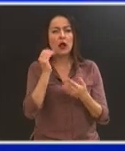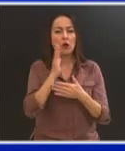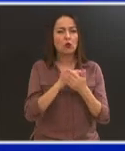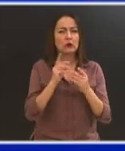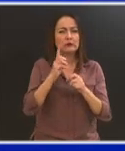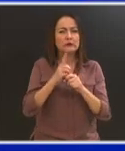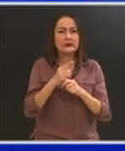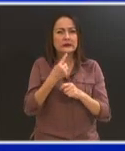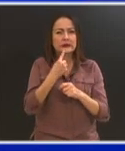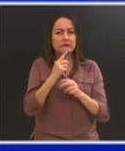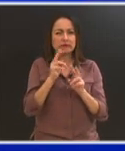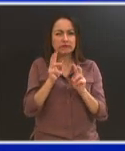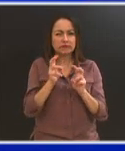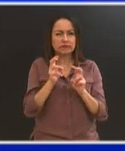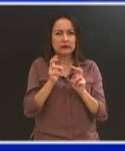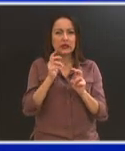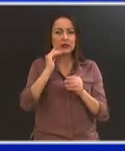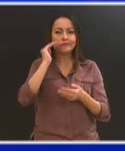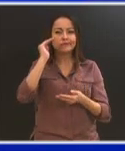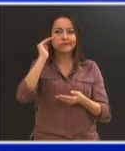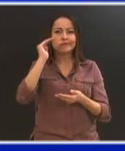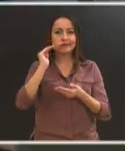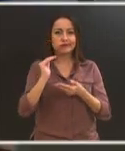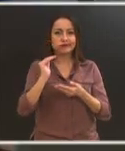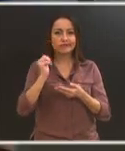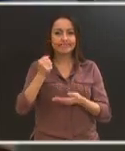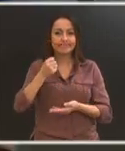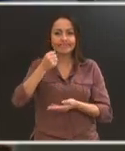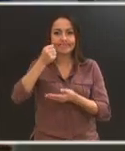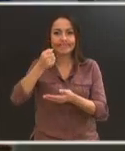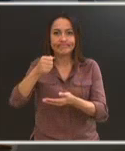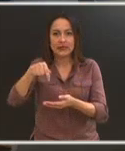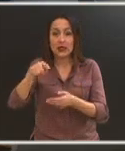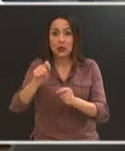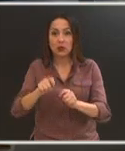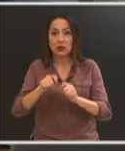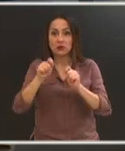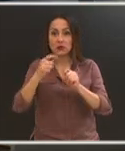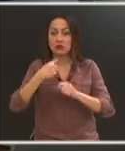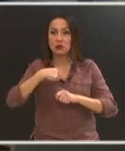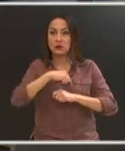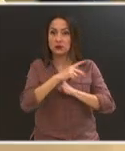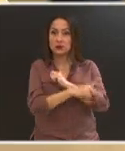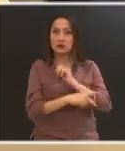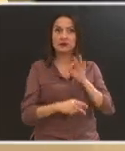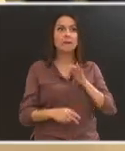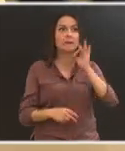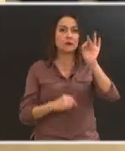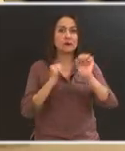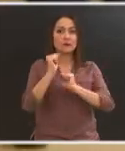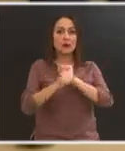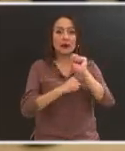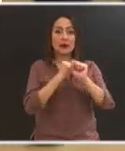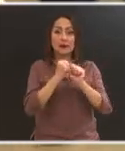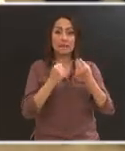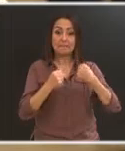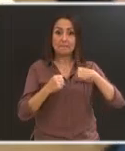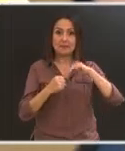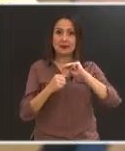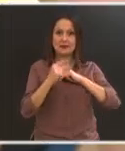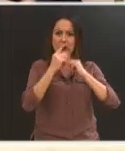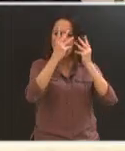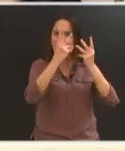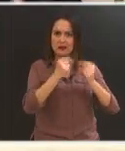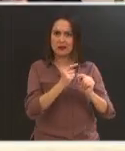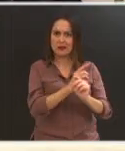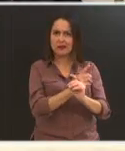señalado aparentes recortes que se estarían dando para la educación en nuestro país el próximo año. Sin embargo, el Ministerio de Hacienda también ha